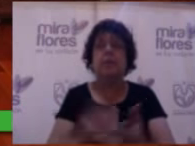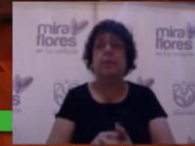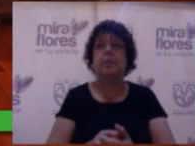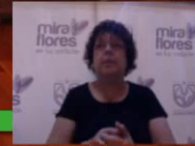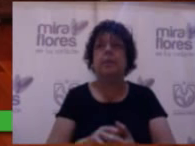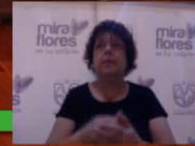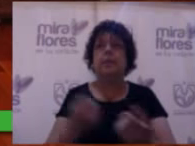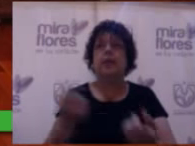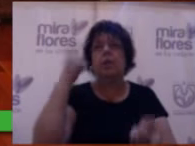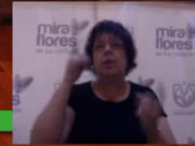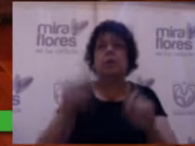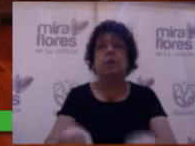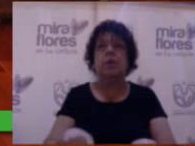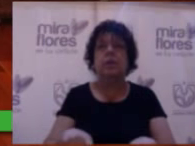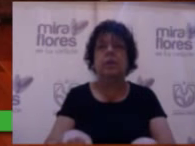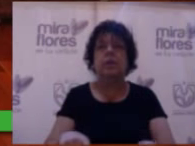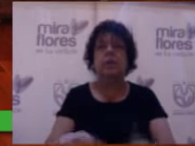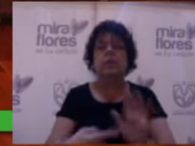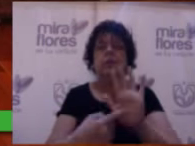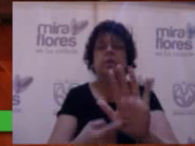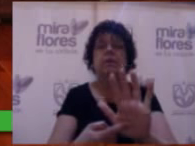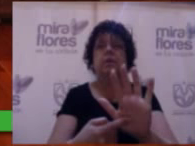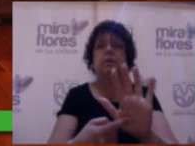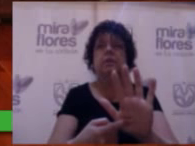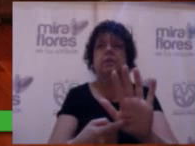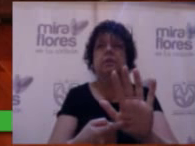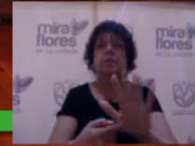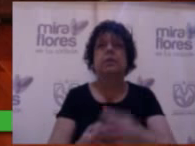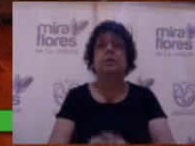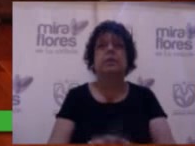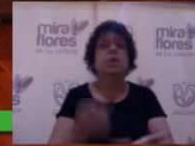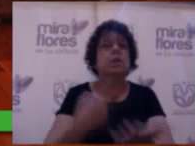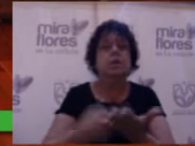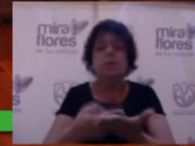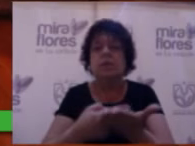con lo expresado en las consideraciones del presente acuerdo. Al debate.